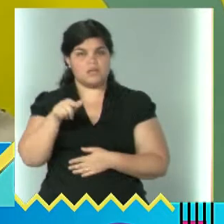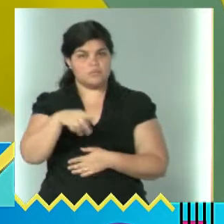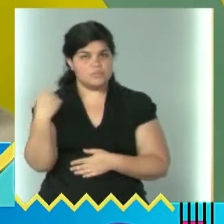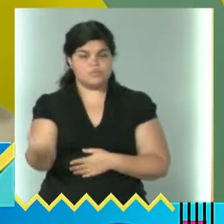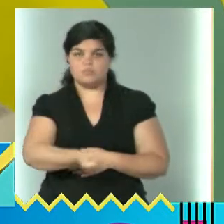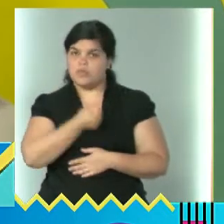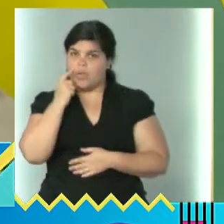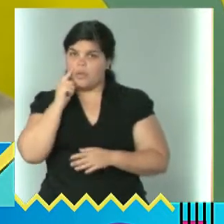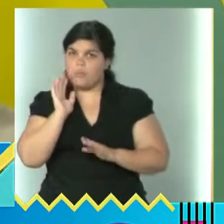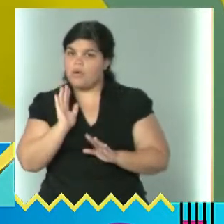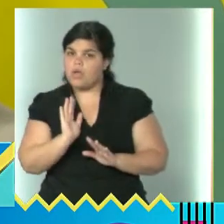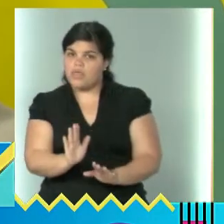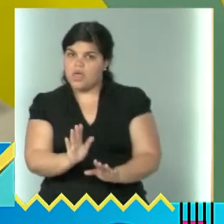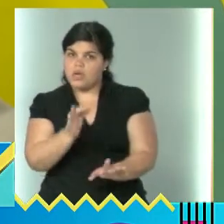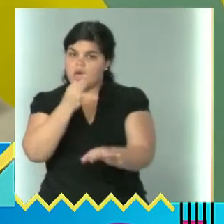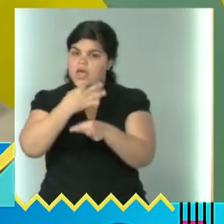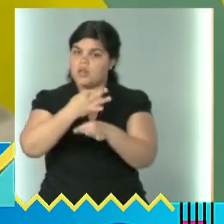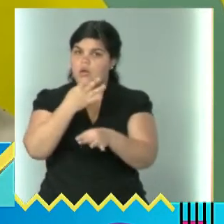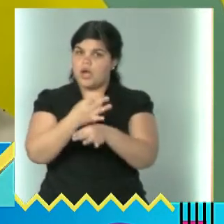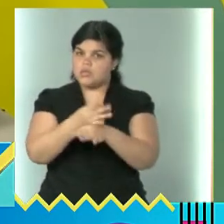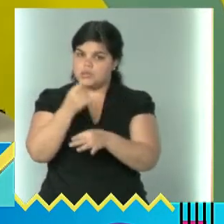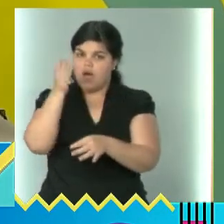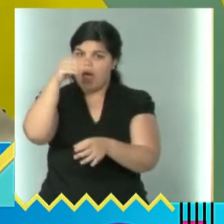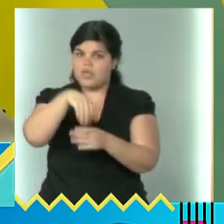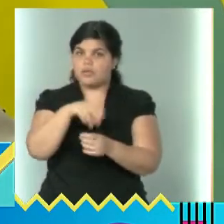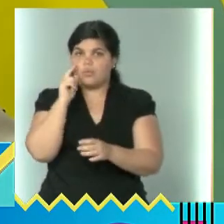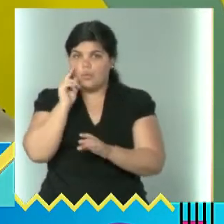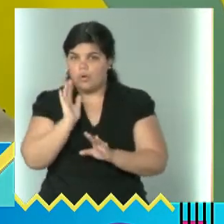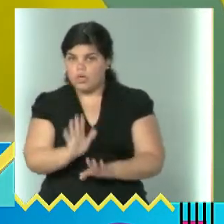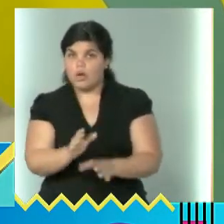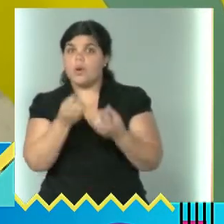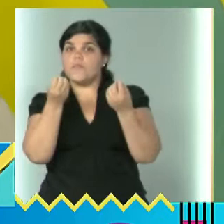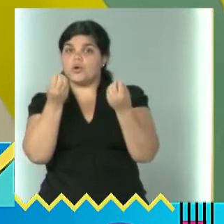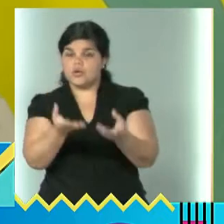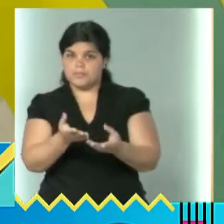estas tecnologías en el ámbito de la educación. Porque la educación te